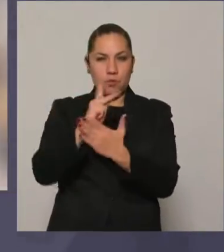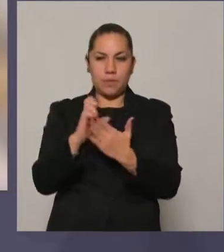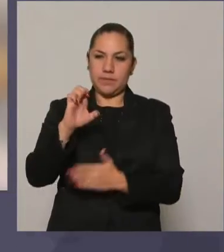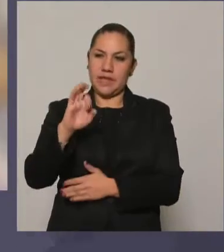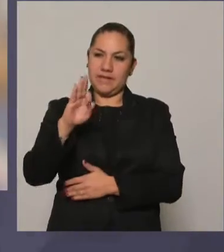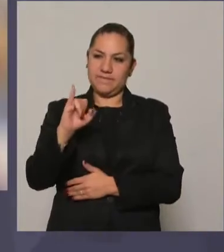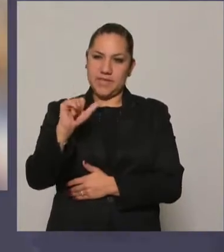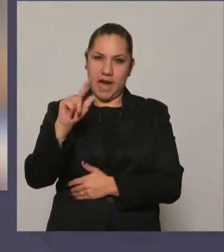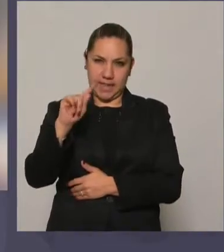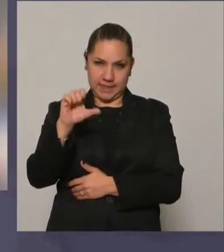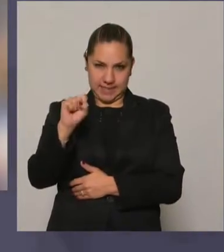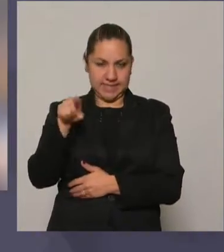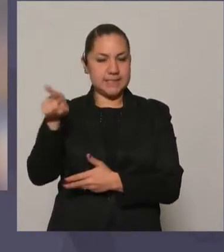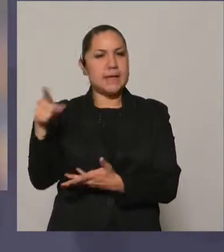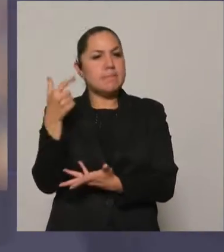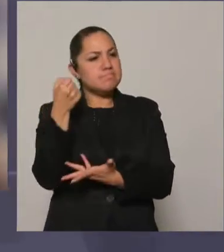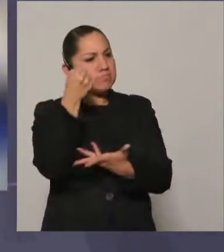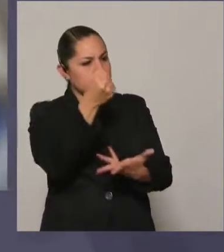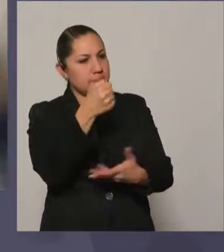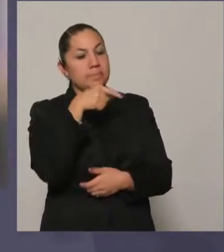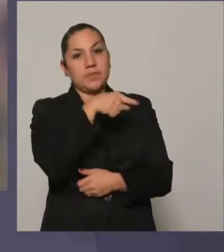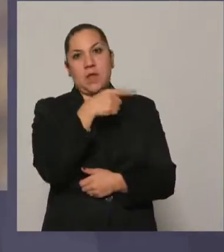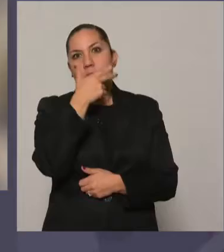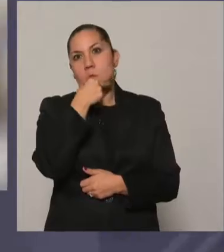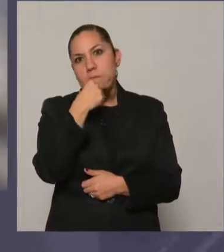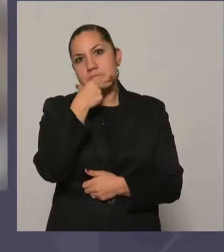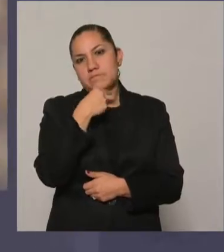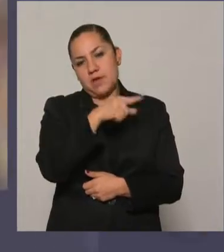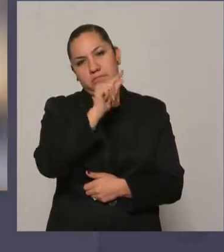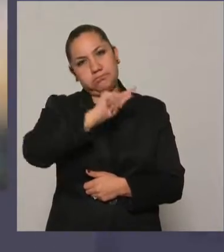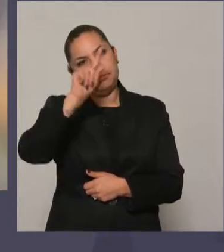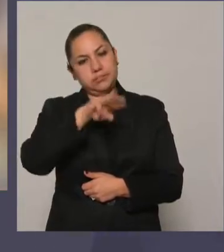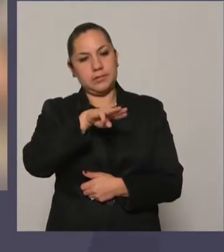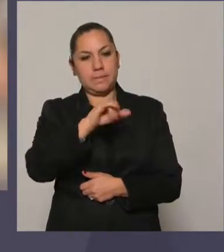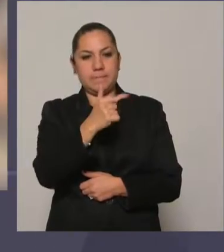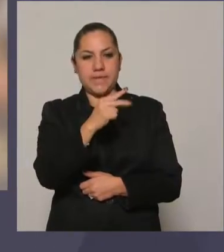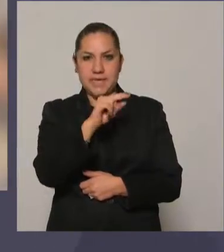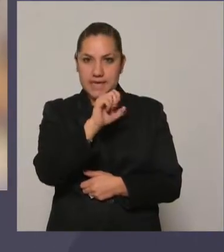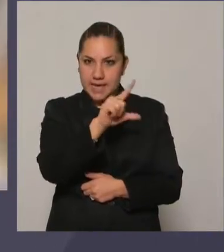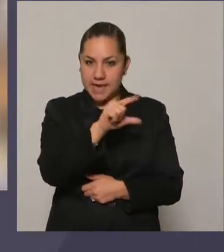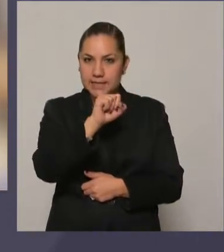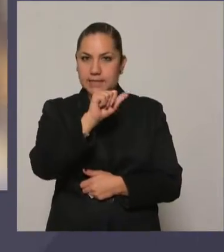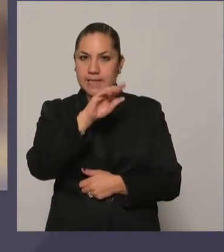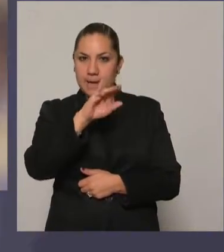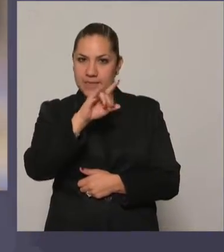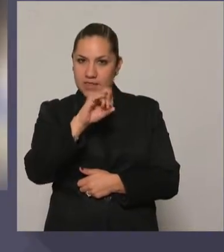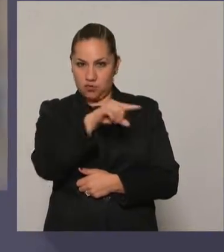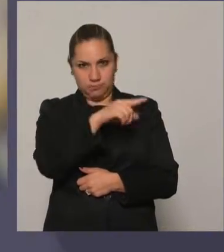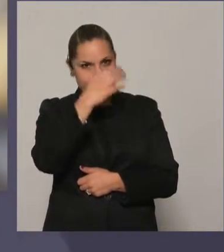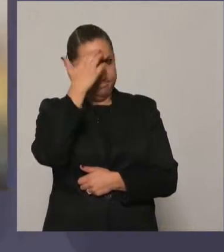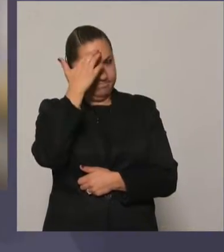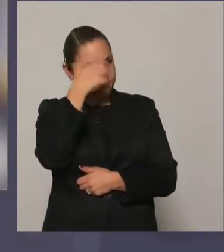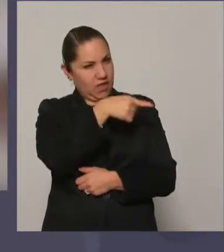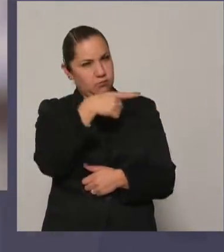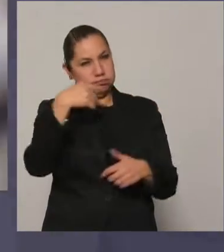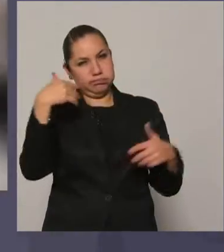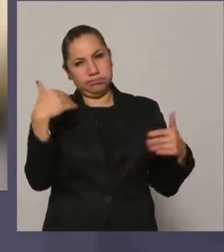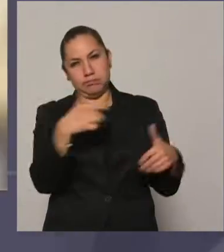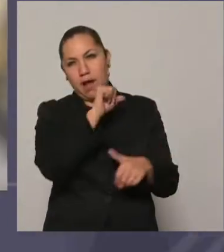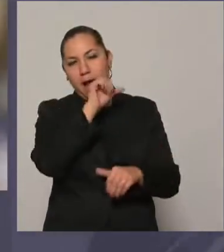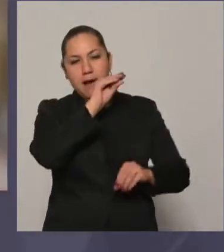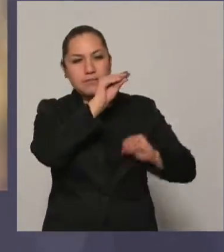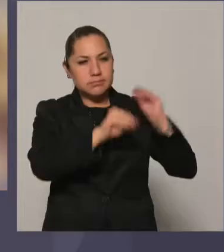de Miguel Sabido, el mítico Miguel Sabido, que tiene una larga trayectoria en pastorelas, ¿no? Es el hombre de